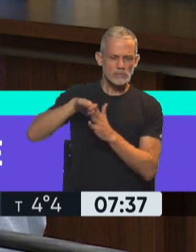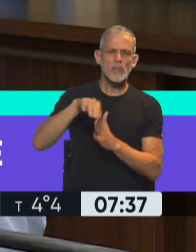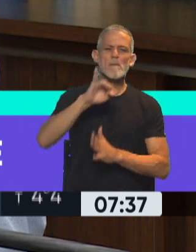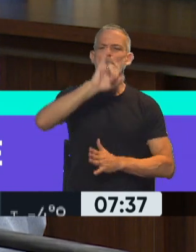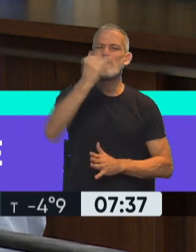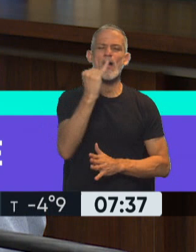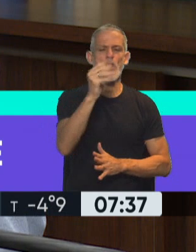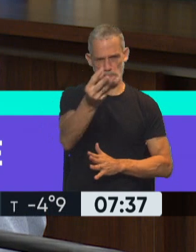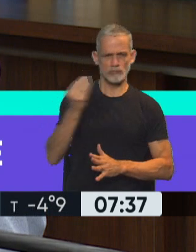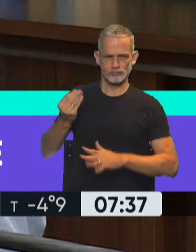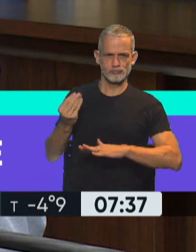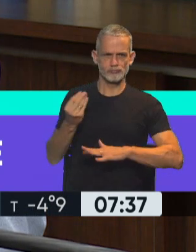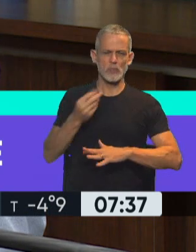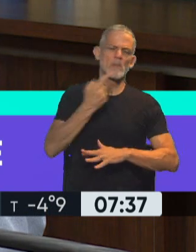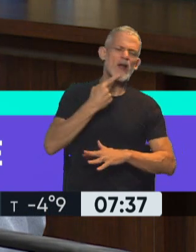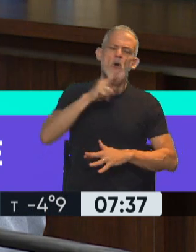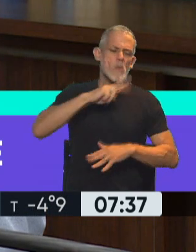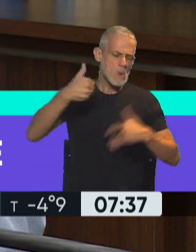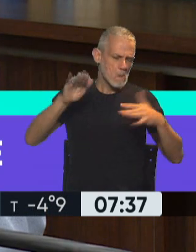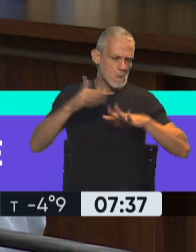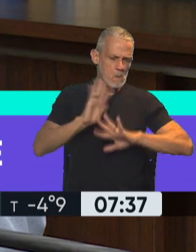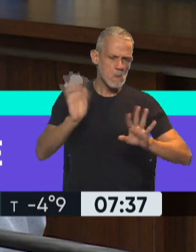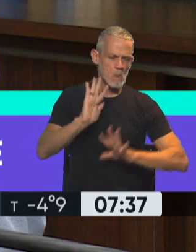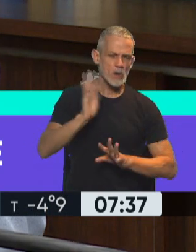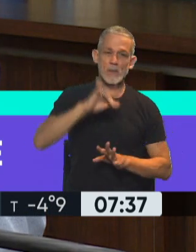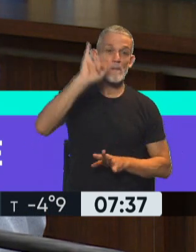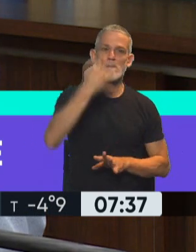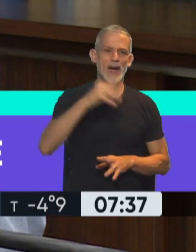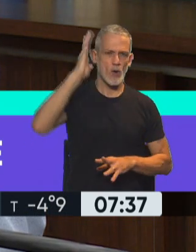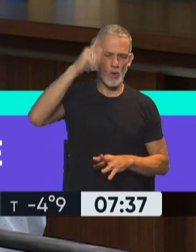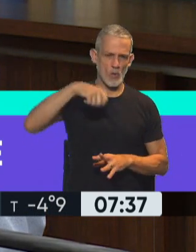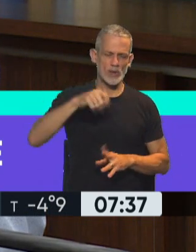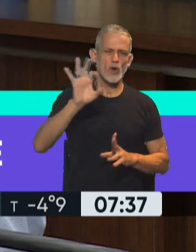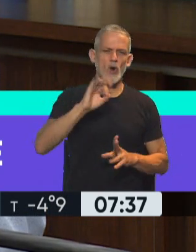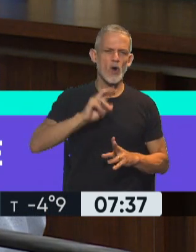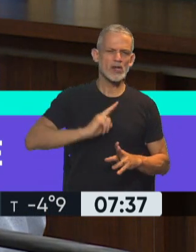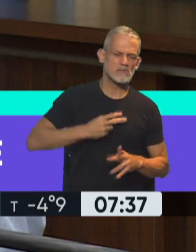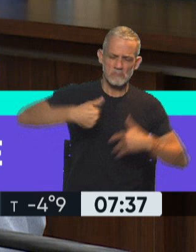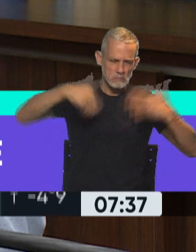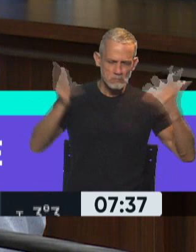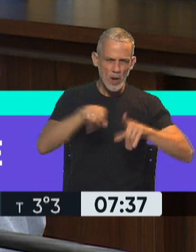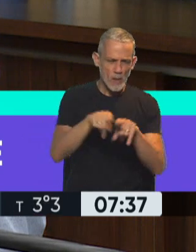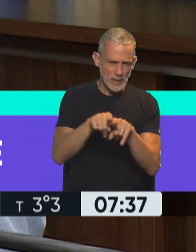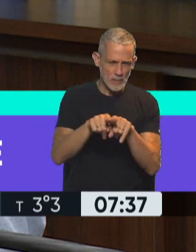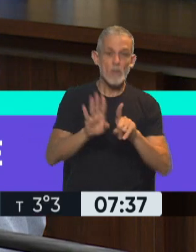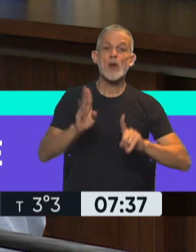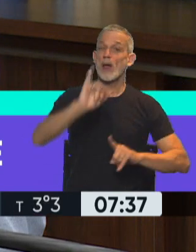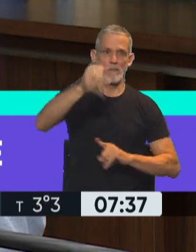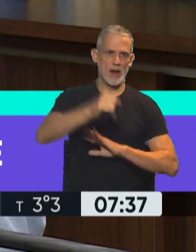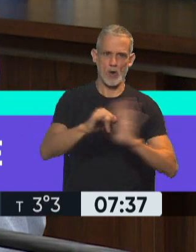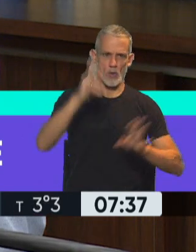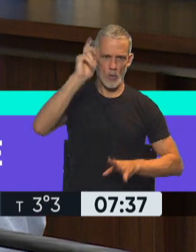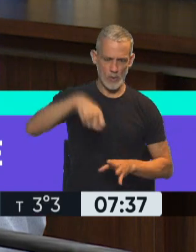mejor a la corte sea varón sea mujer o sea el tercer sexo el que sea pero mejor